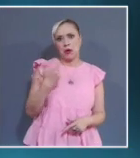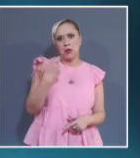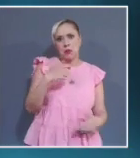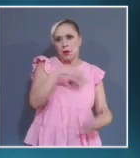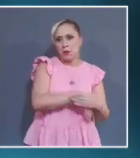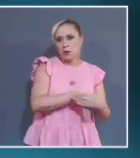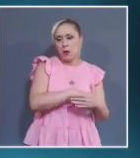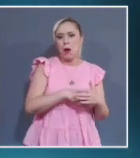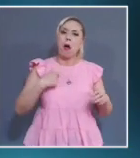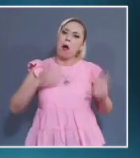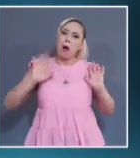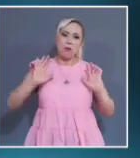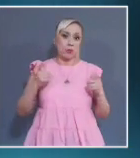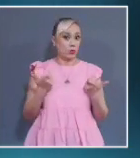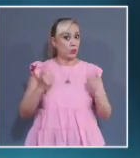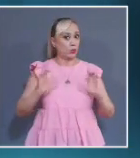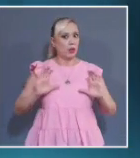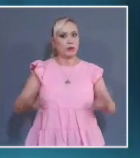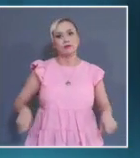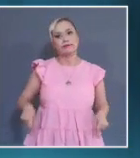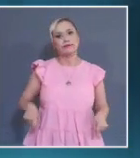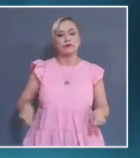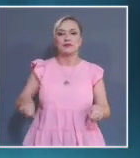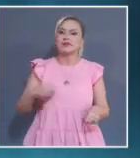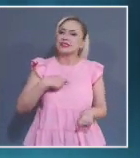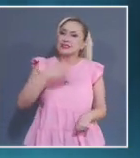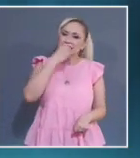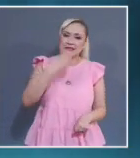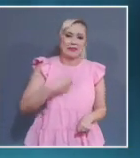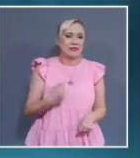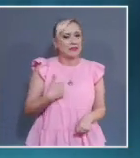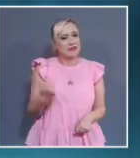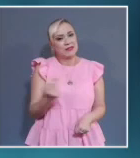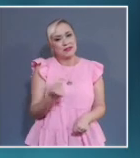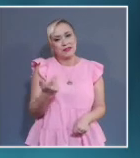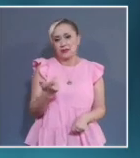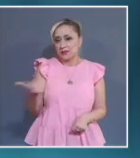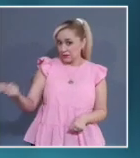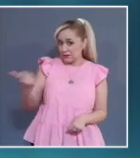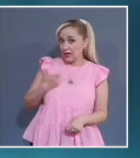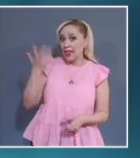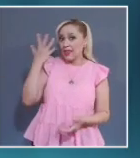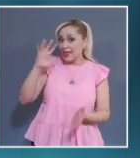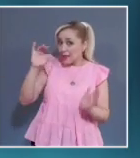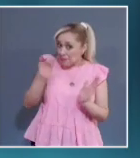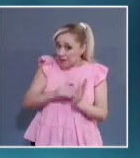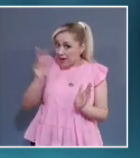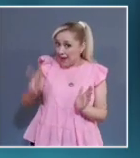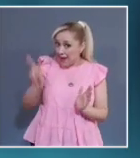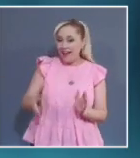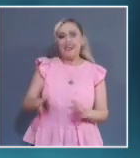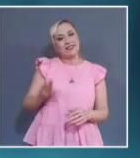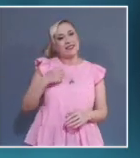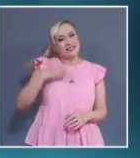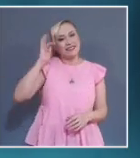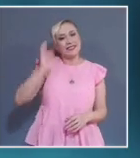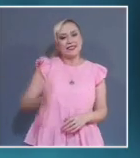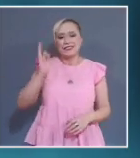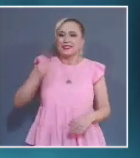Entonces, con la necesidad que yo tenía y me dijeron que me iban a pagar 10,000 pesos, pues yo acepté.